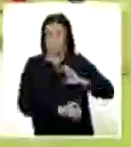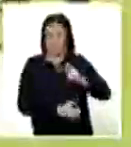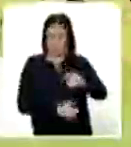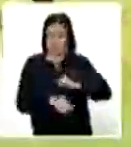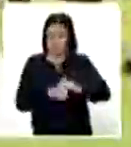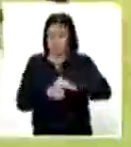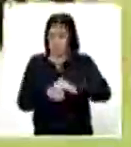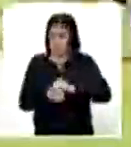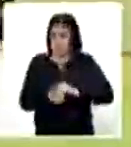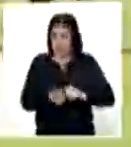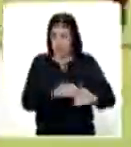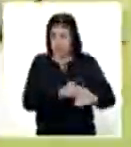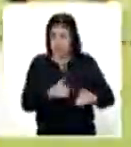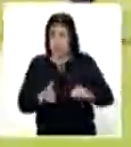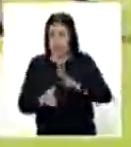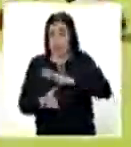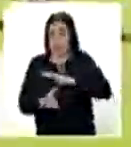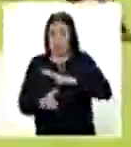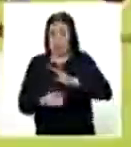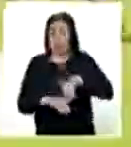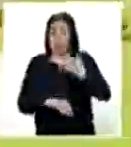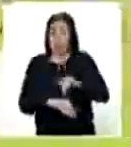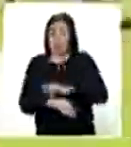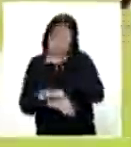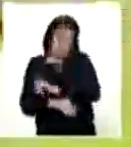el día jueves y luego partirá a Wellington para